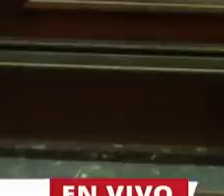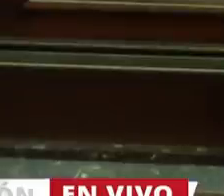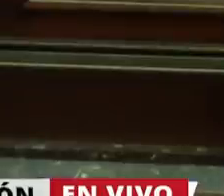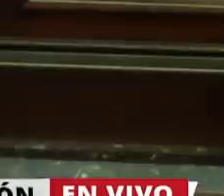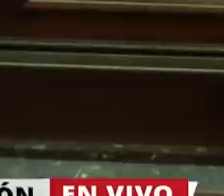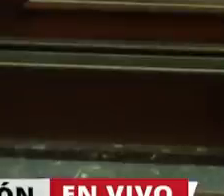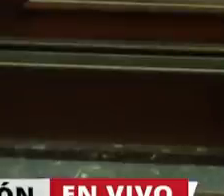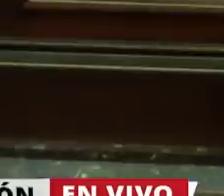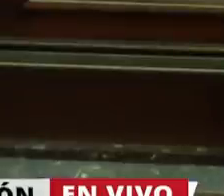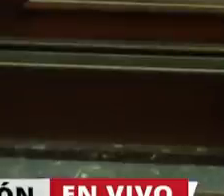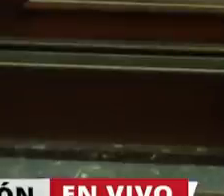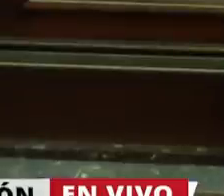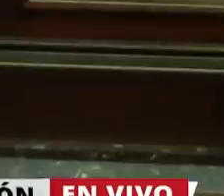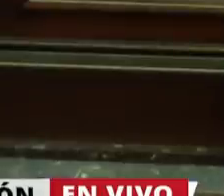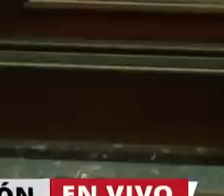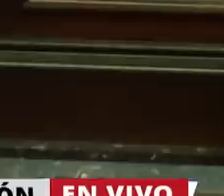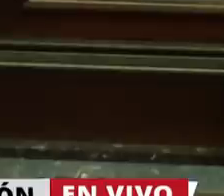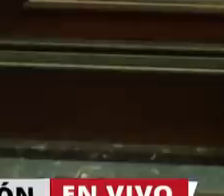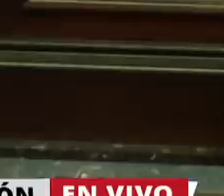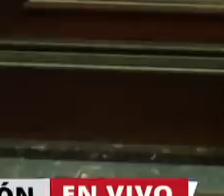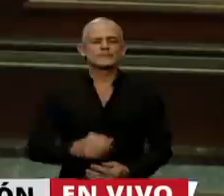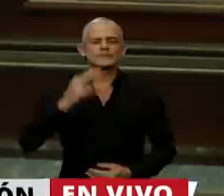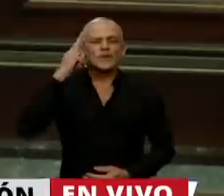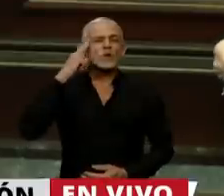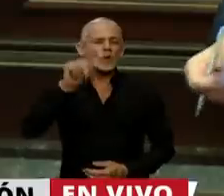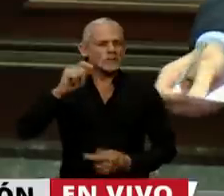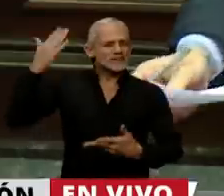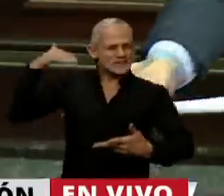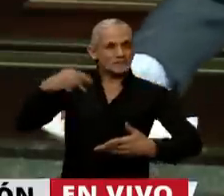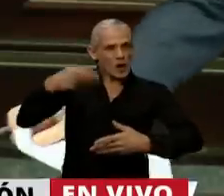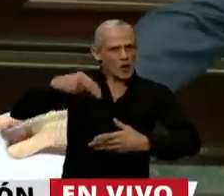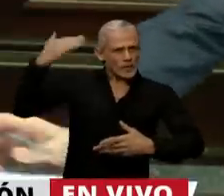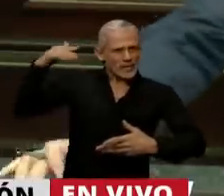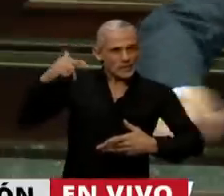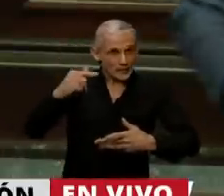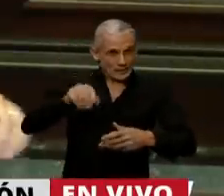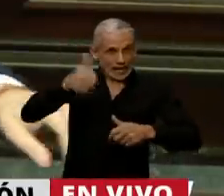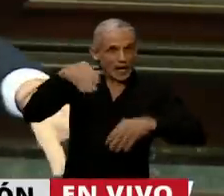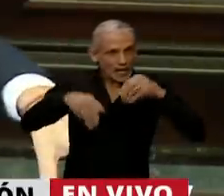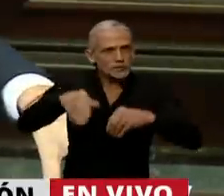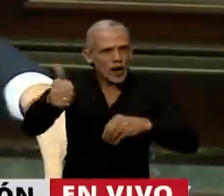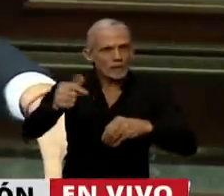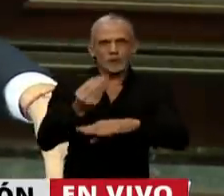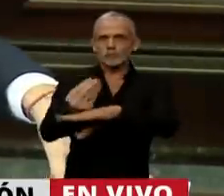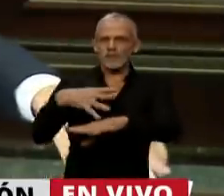era noviembre. Habíamos ganado la elección, pero todavía no habíamos asumido.